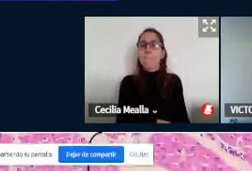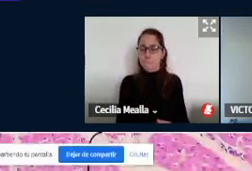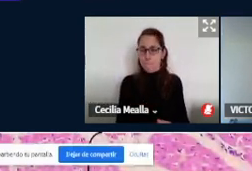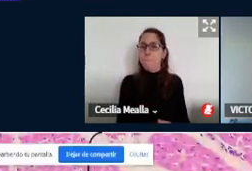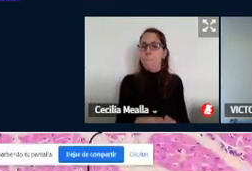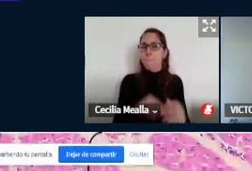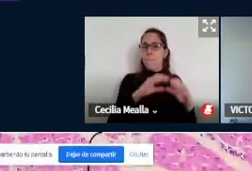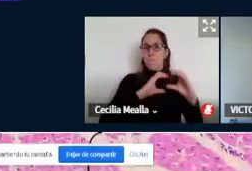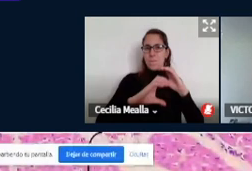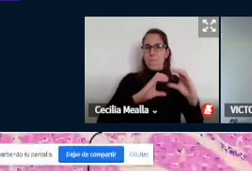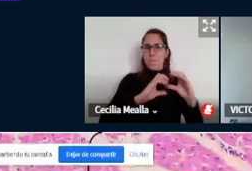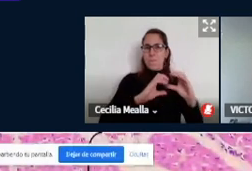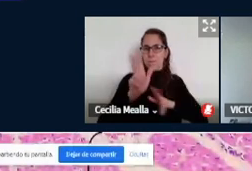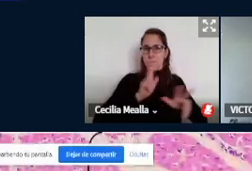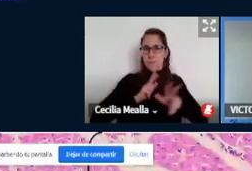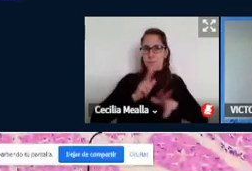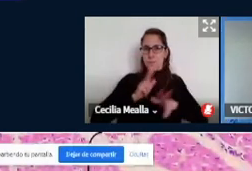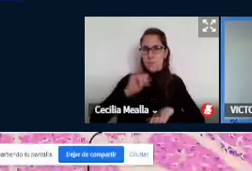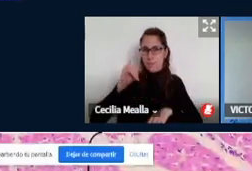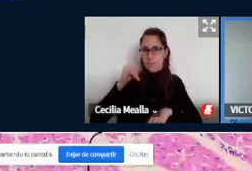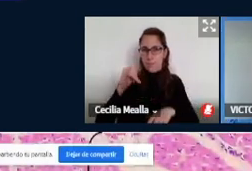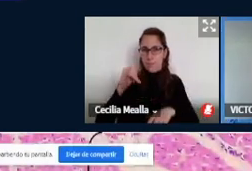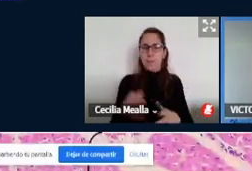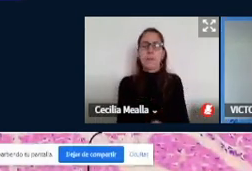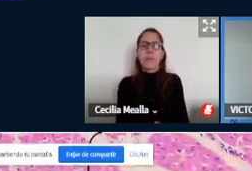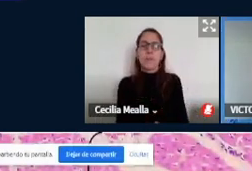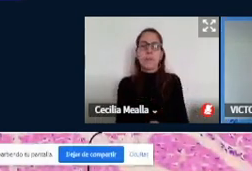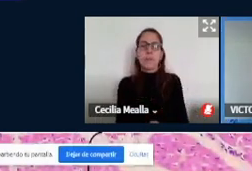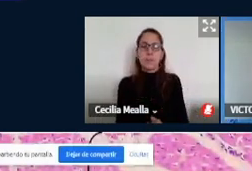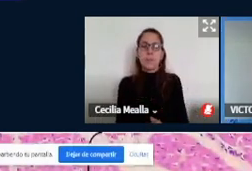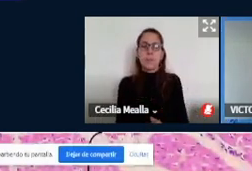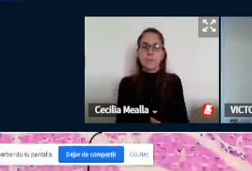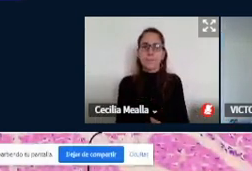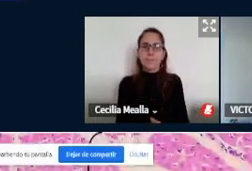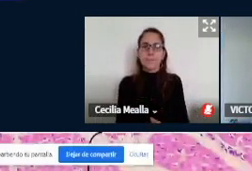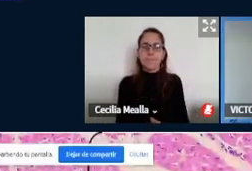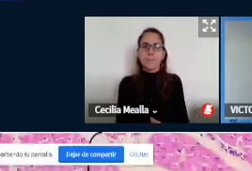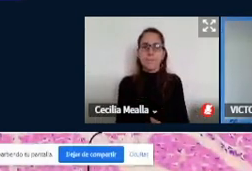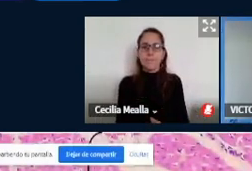Sí, ahí dicen que sí, Vicky. Bien. Ahora,